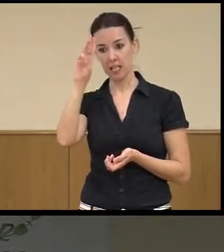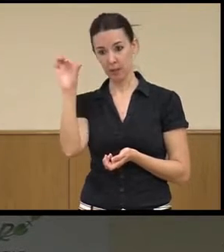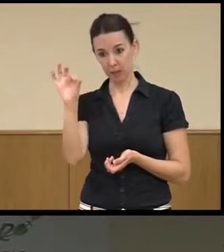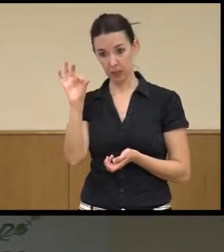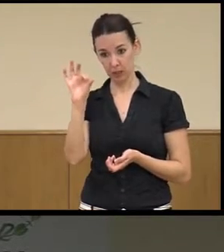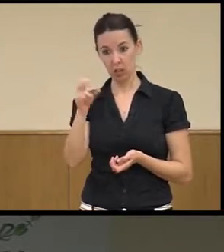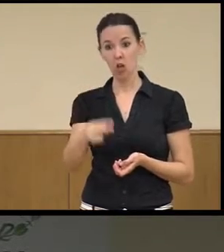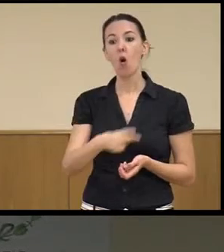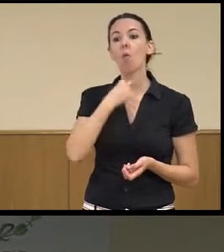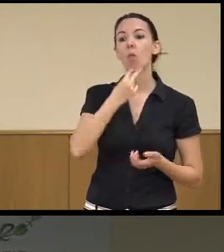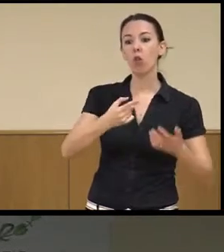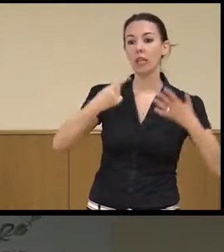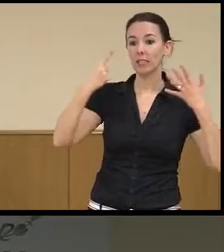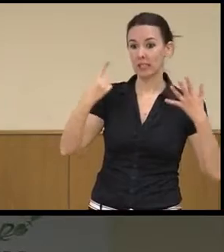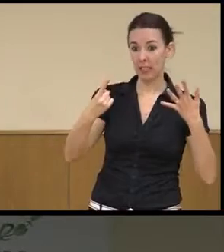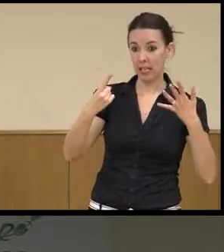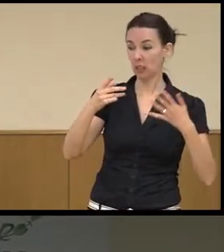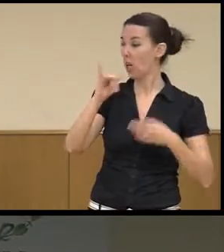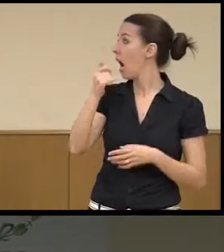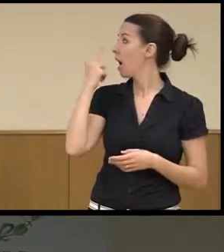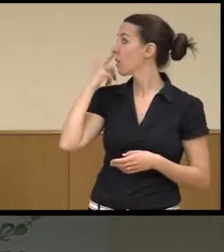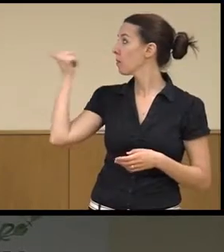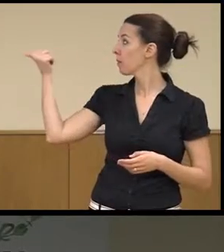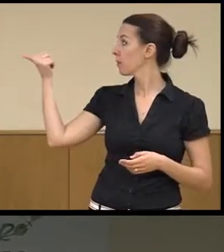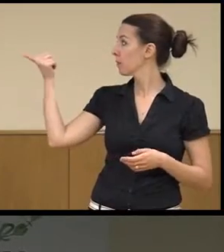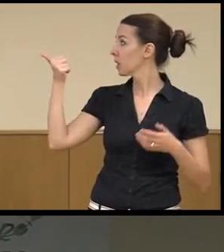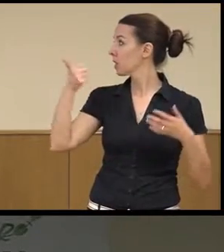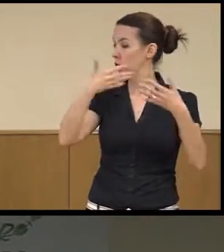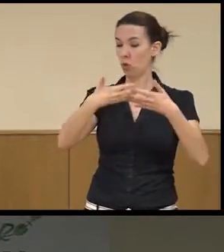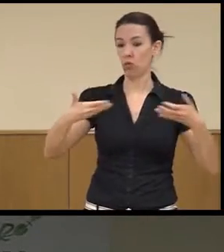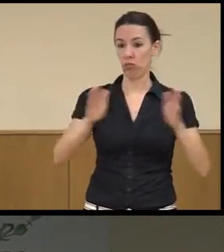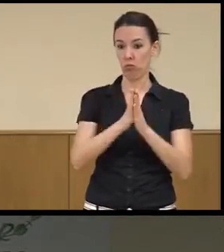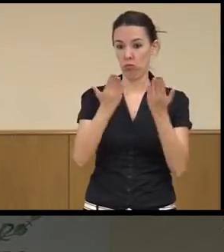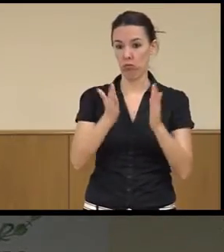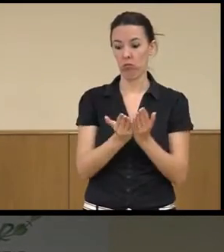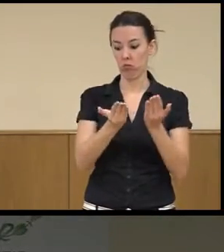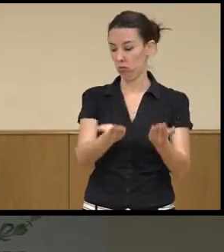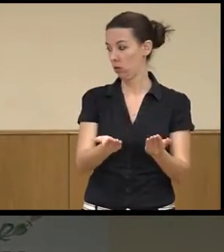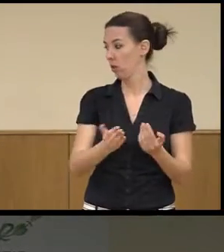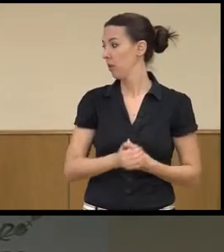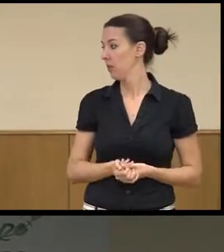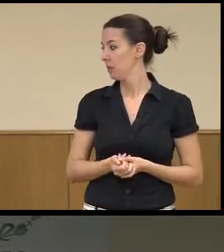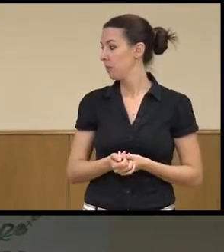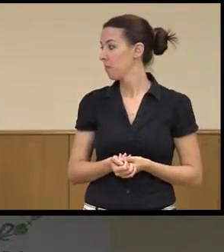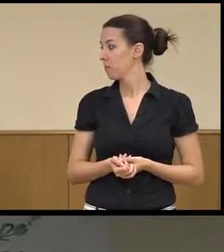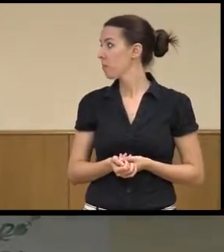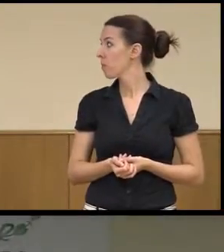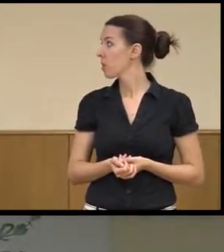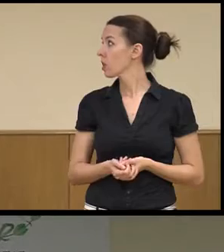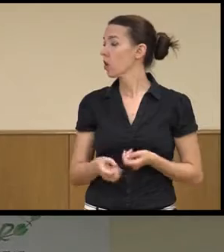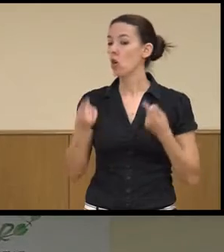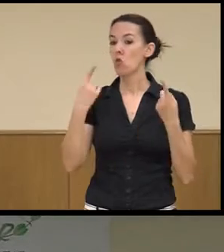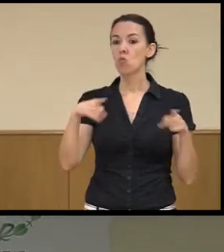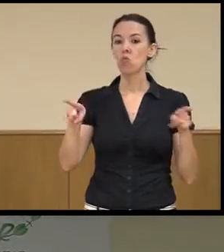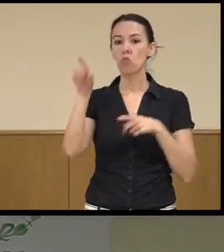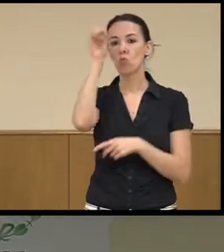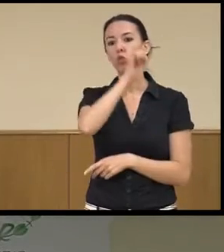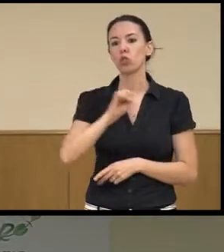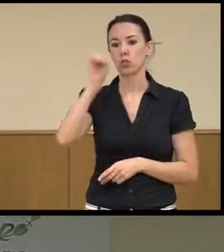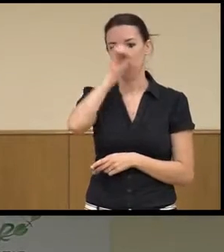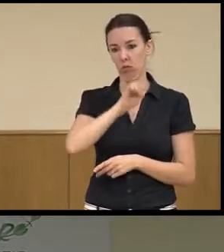seis voces de Peter Phillips, repito, presidiendo llamativamente la mesa central. Música cantada por la musa